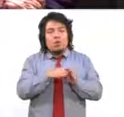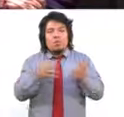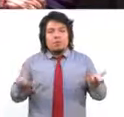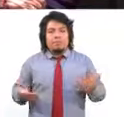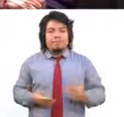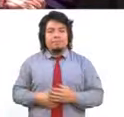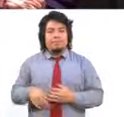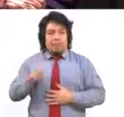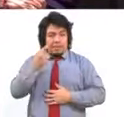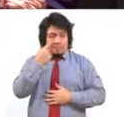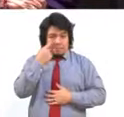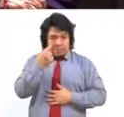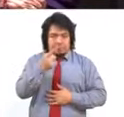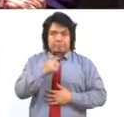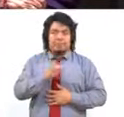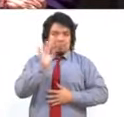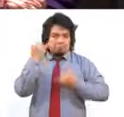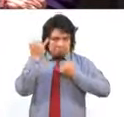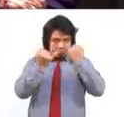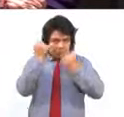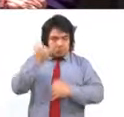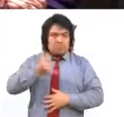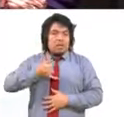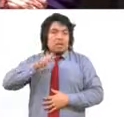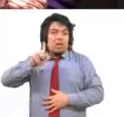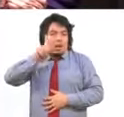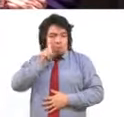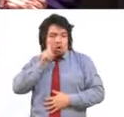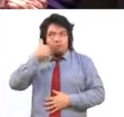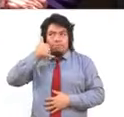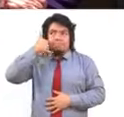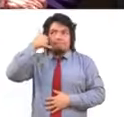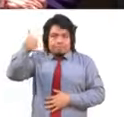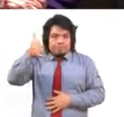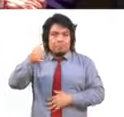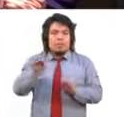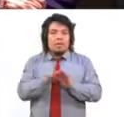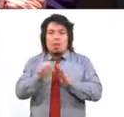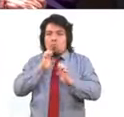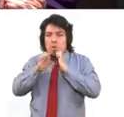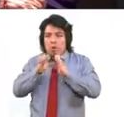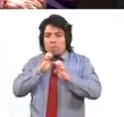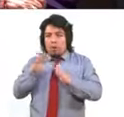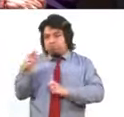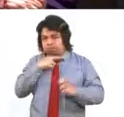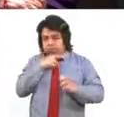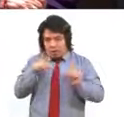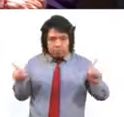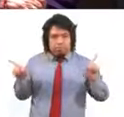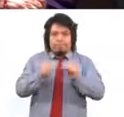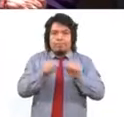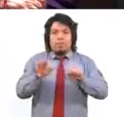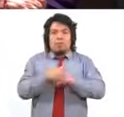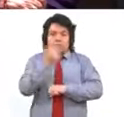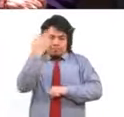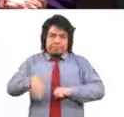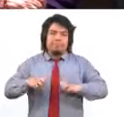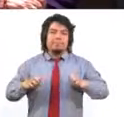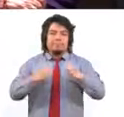Cuando llaman y se les aplica, digamos, una entrevista muy rápida, porque es una